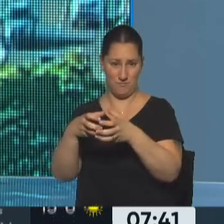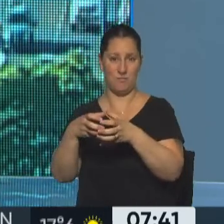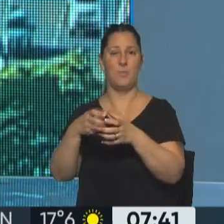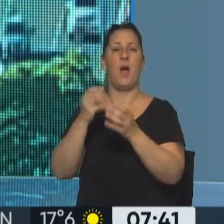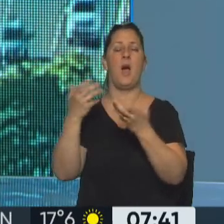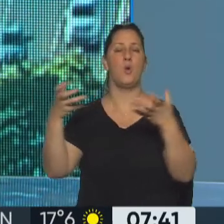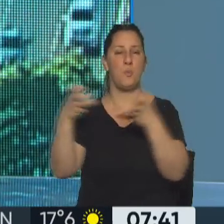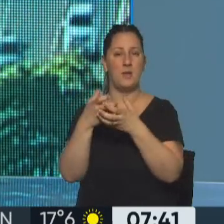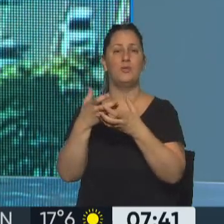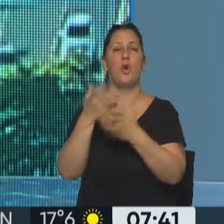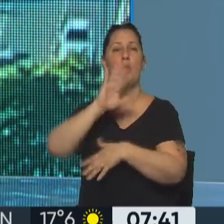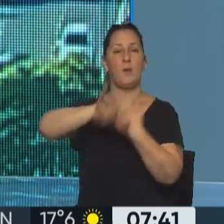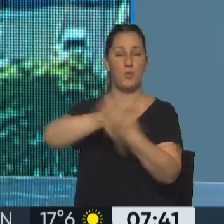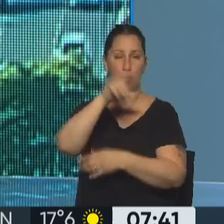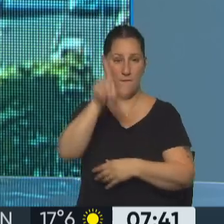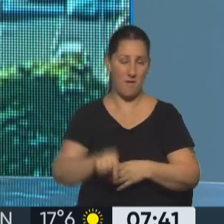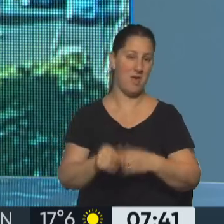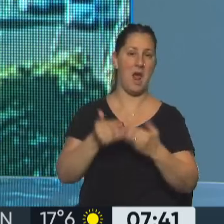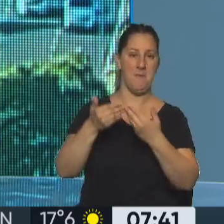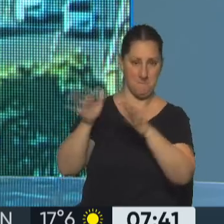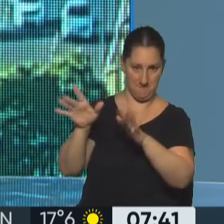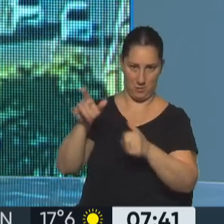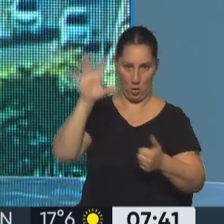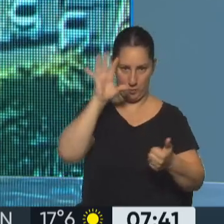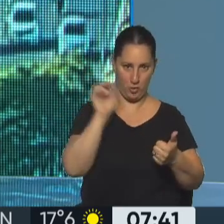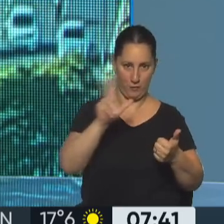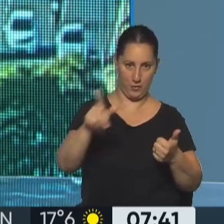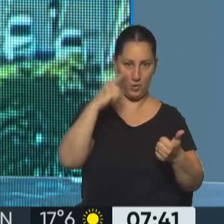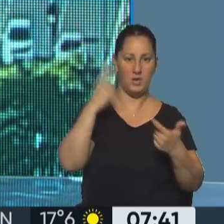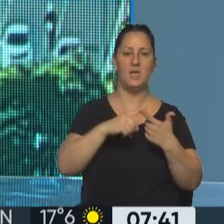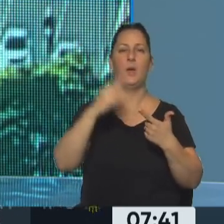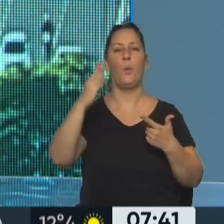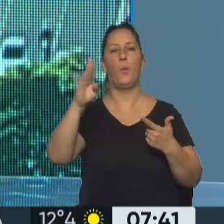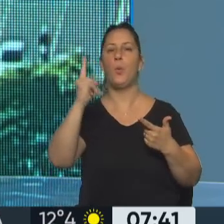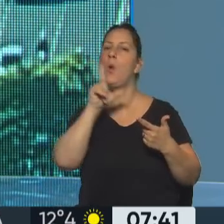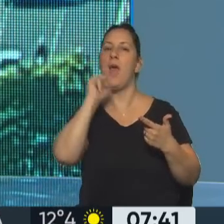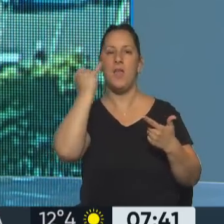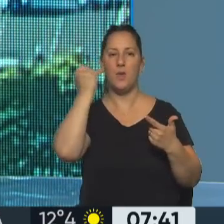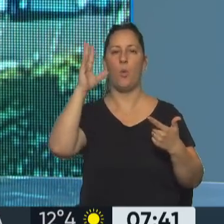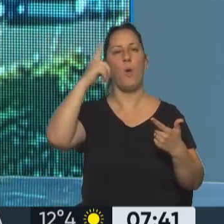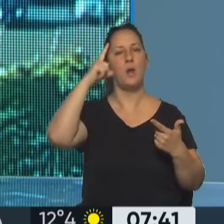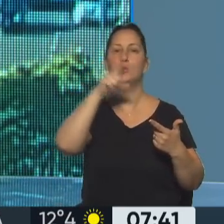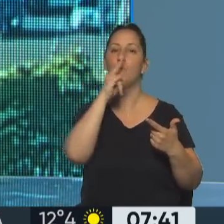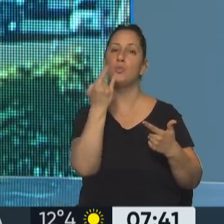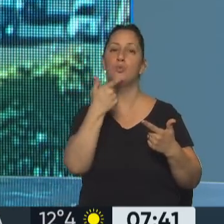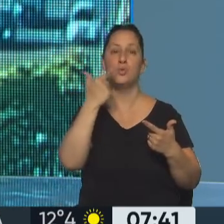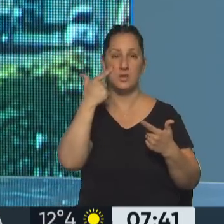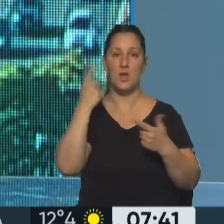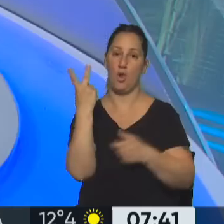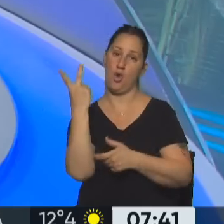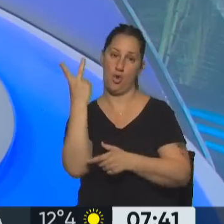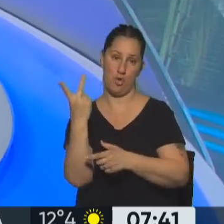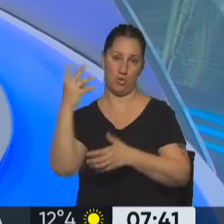de la agrupación Revolución Federal y por otro lado, la situación de Bruglia y Bertuzzi, los 2 miembros de la Cámara Federal. Pero si